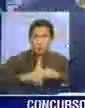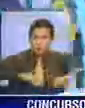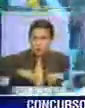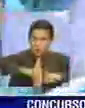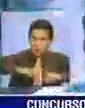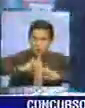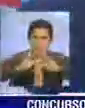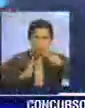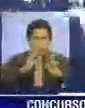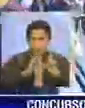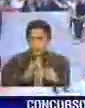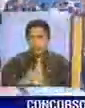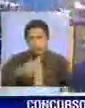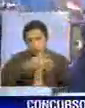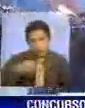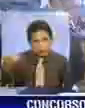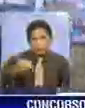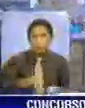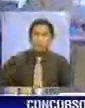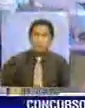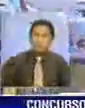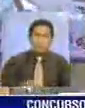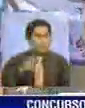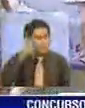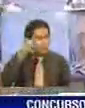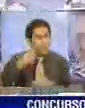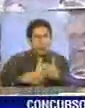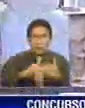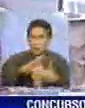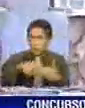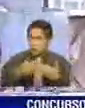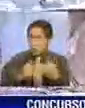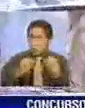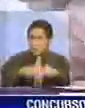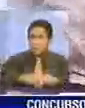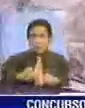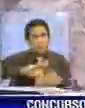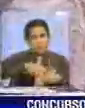equipo extraordinario, y yo creo que merecen todos realmente el